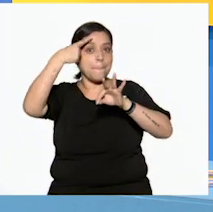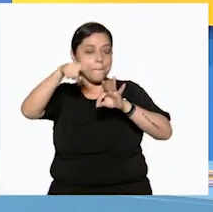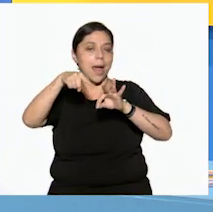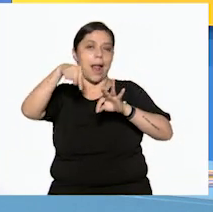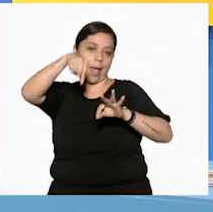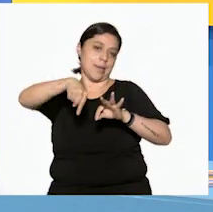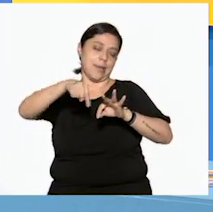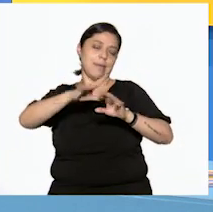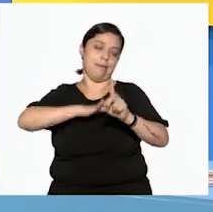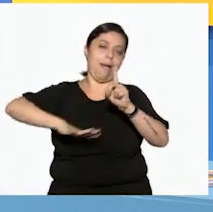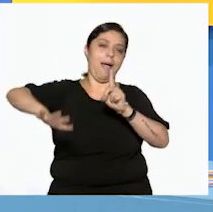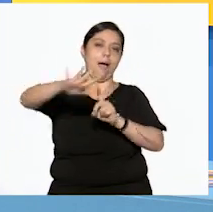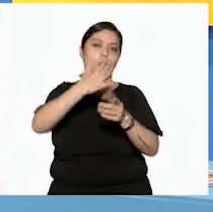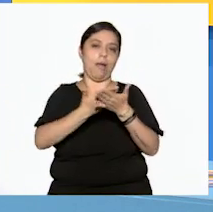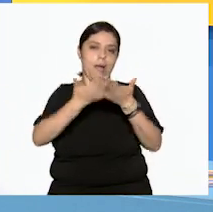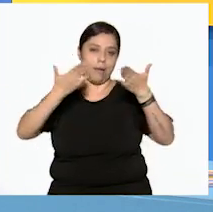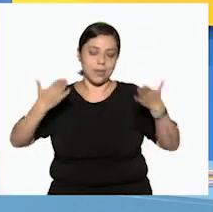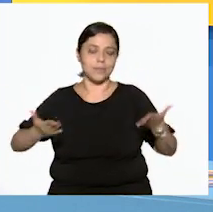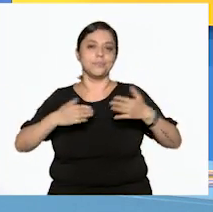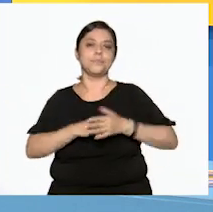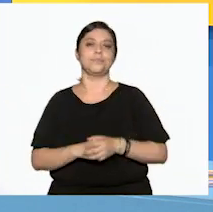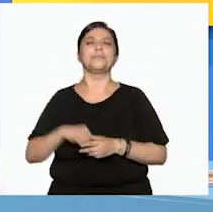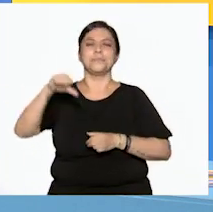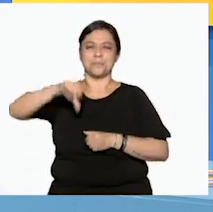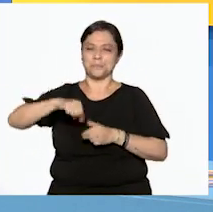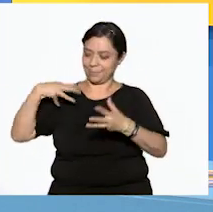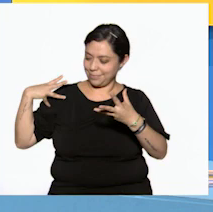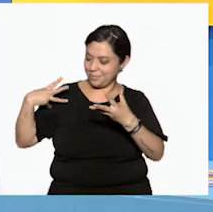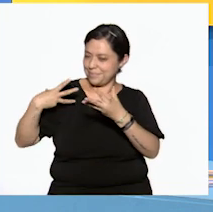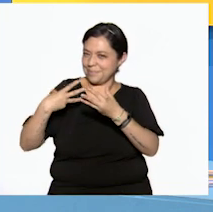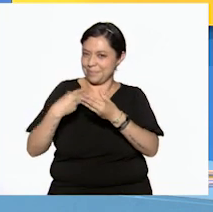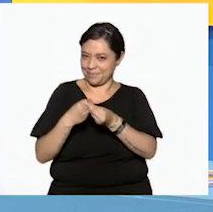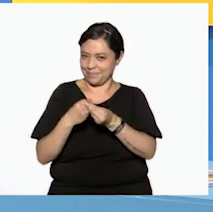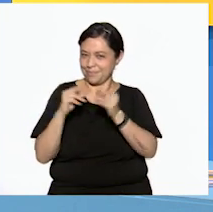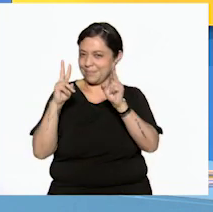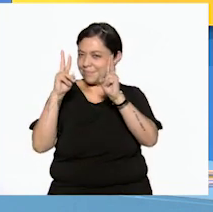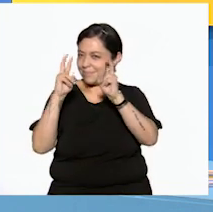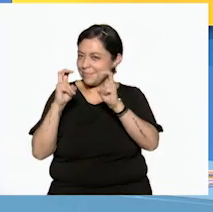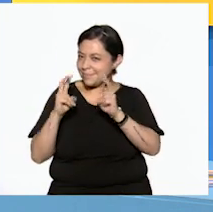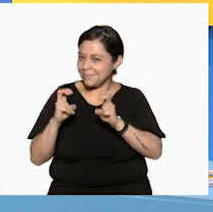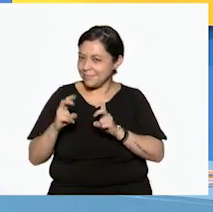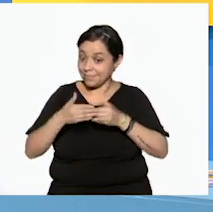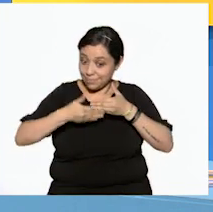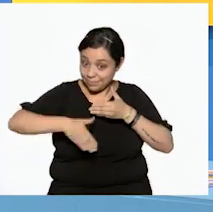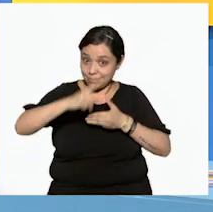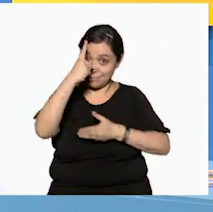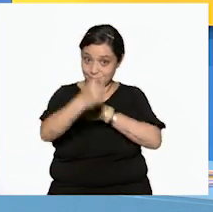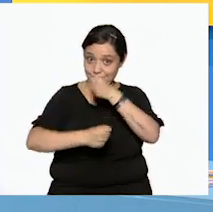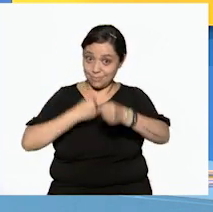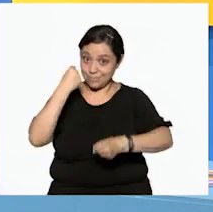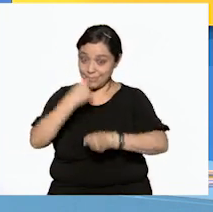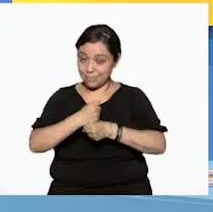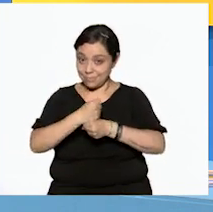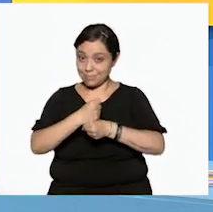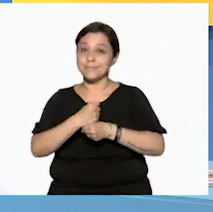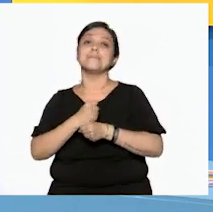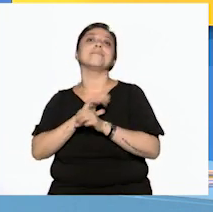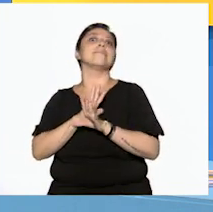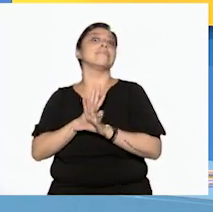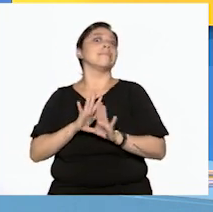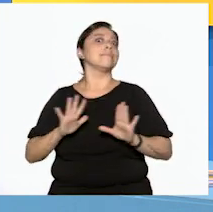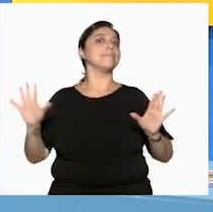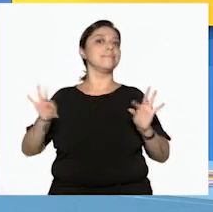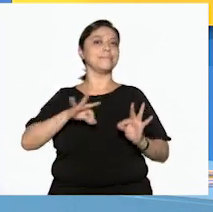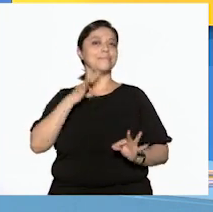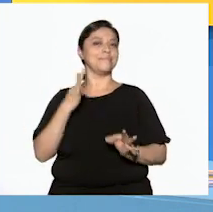a la sociedad actual. Después de este breve recorrido por los temas que veremos a lo largo del ciclo escolar, ya estamos súper